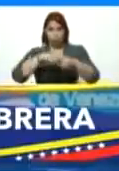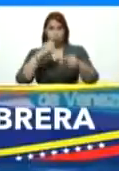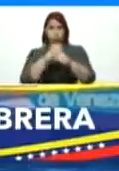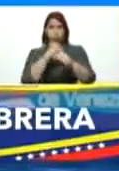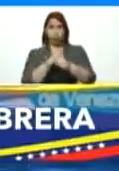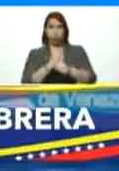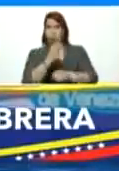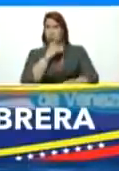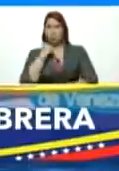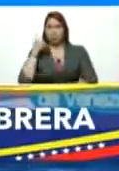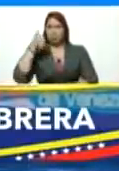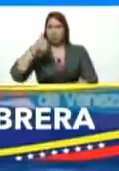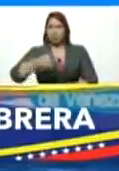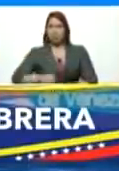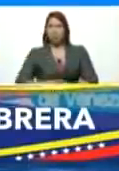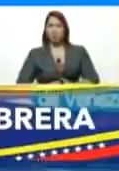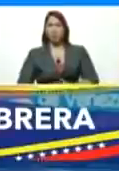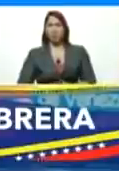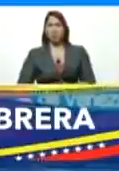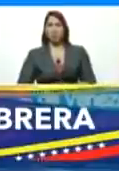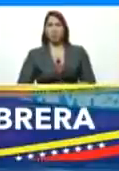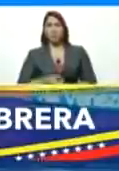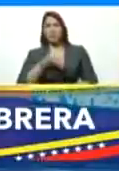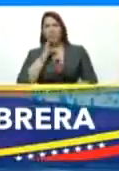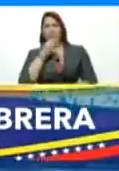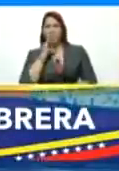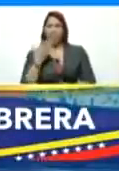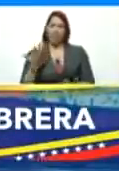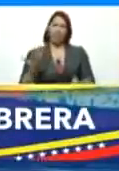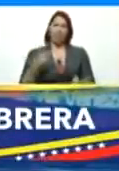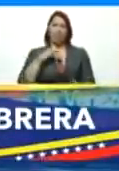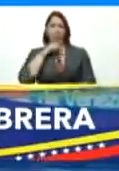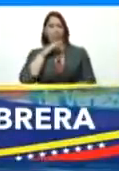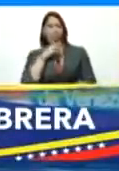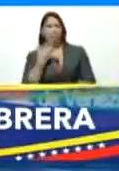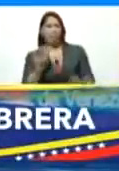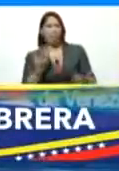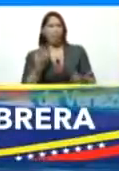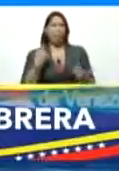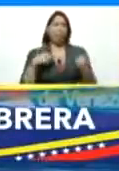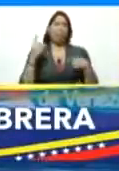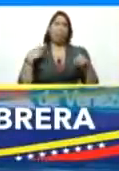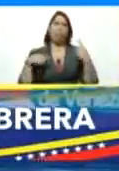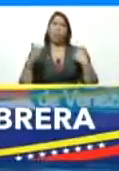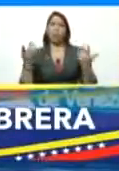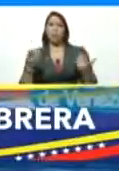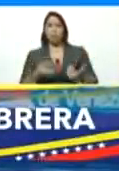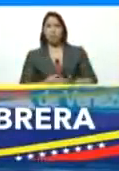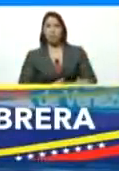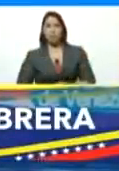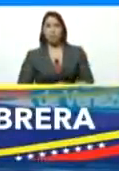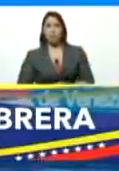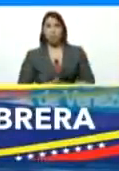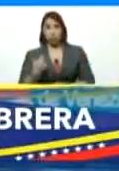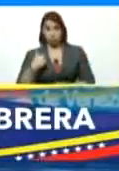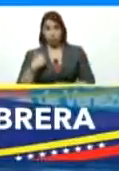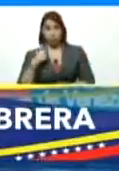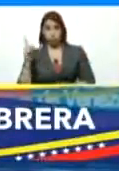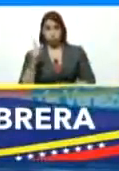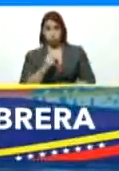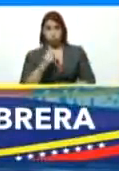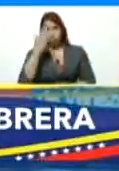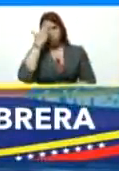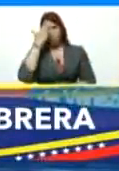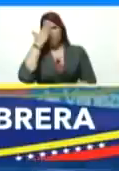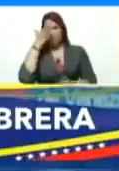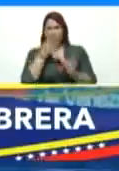no vengo de cafetines de habladores de pistola vengo de saber lo